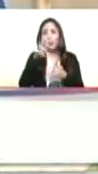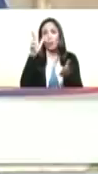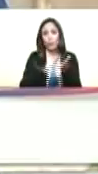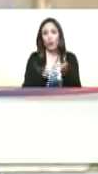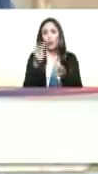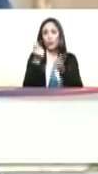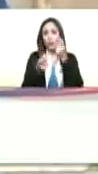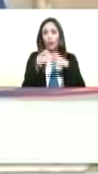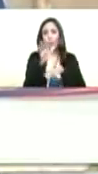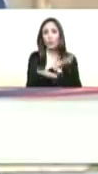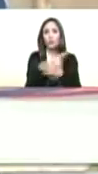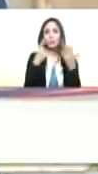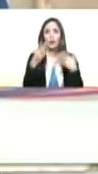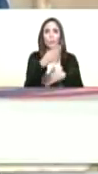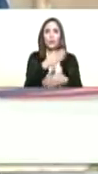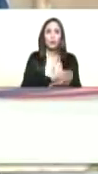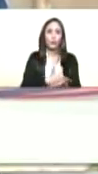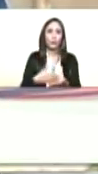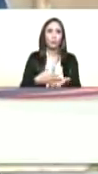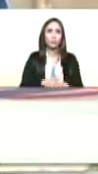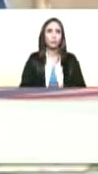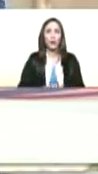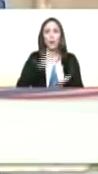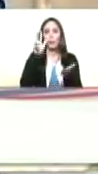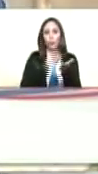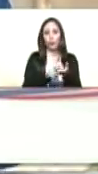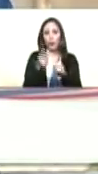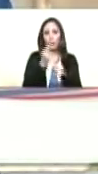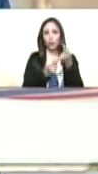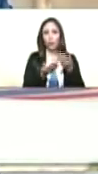los recursos, te lo entrego, Freddy Bernal.